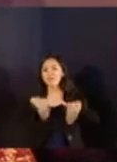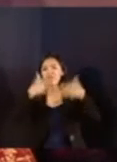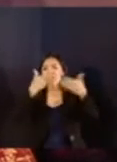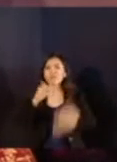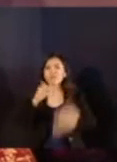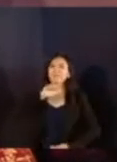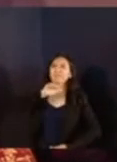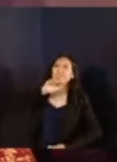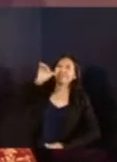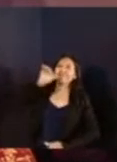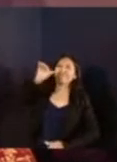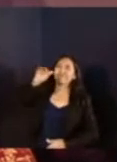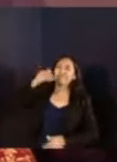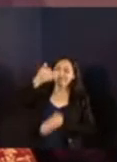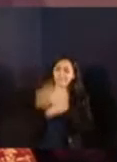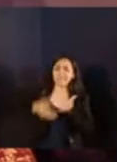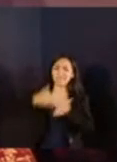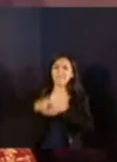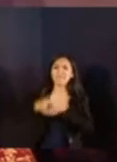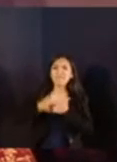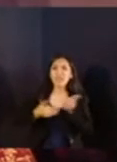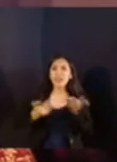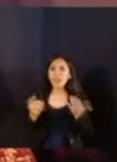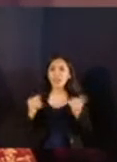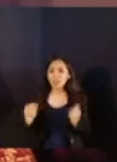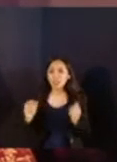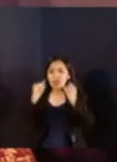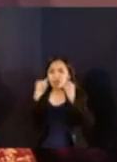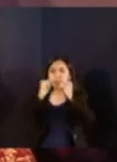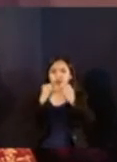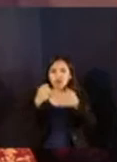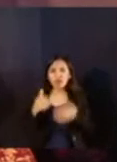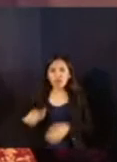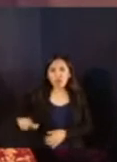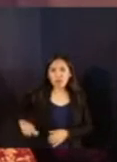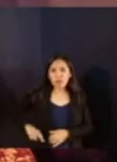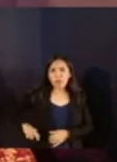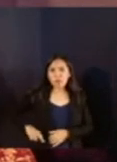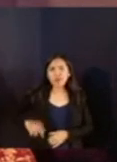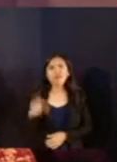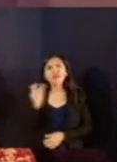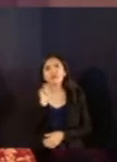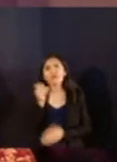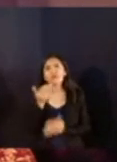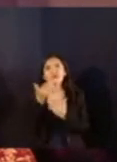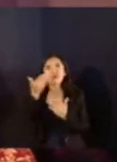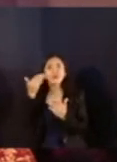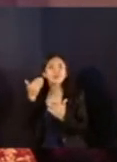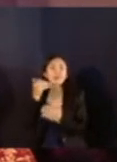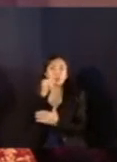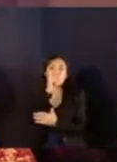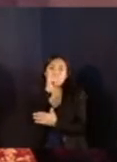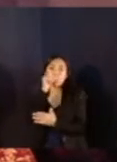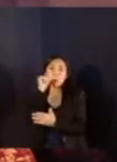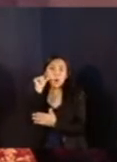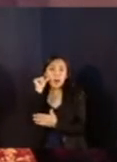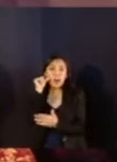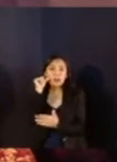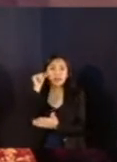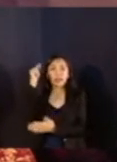un organismo público como lo venía haciendo. De hecho, desde Juárez, desde Lerdo de Tejada.